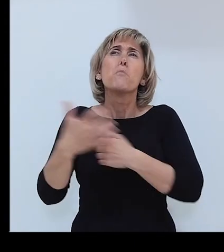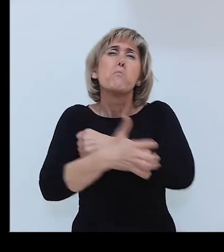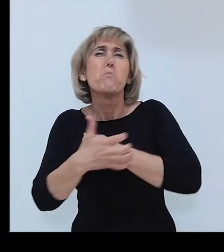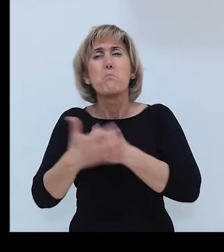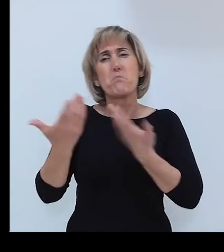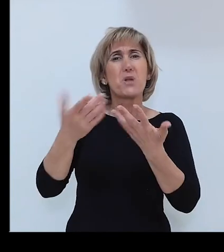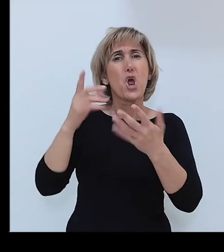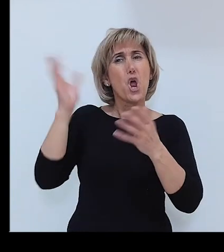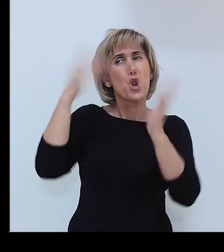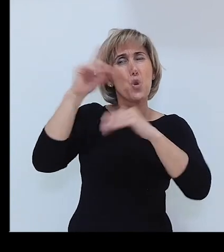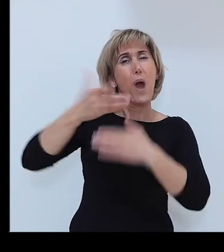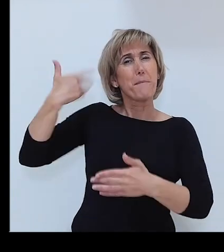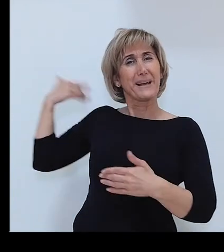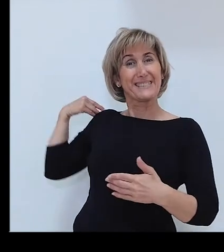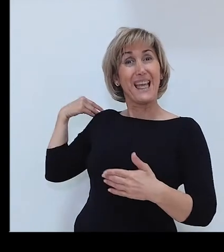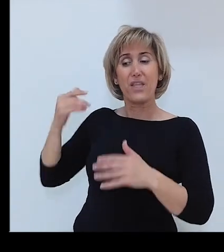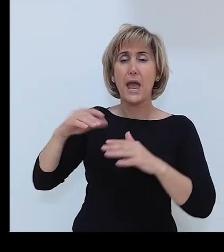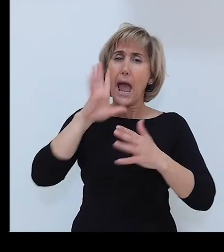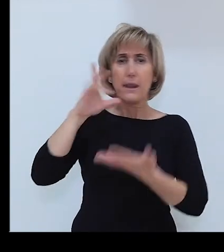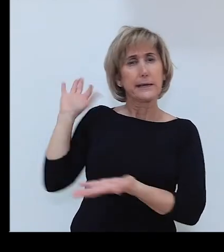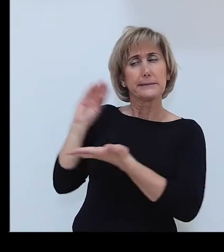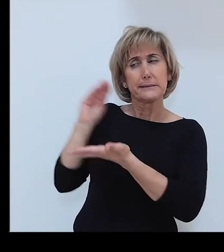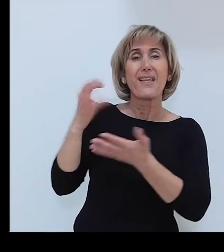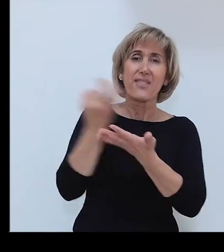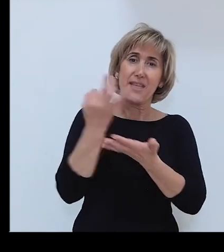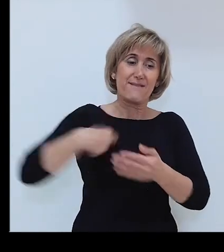un pasado y debemos de ver desde ahí nosotras.